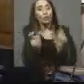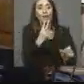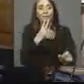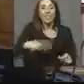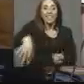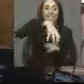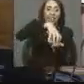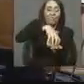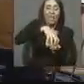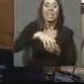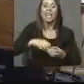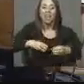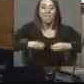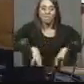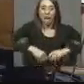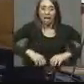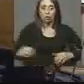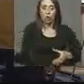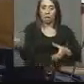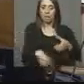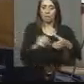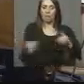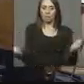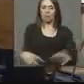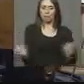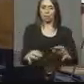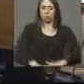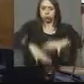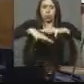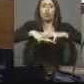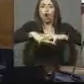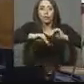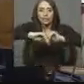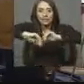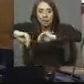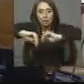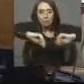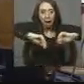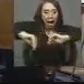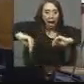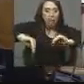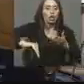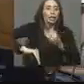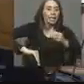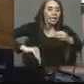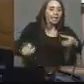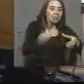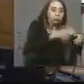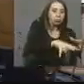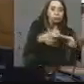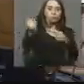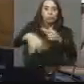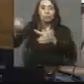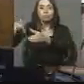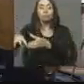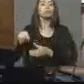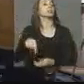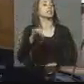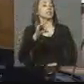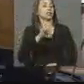poder seleccionar el tipo de basura que está desechando. Entonces, presidente, estamos en un